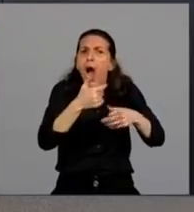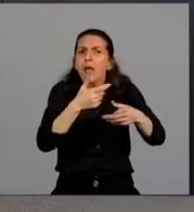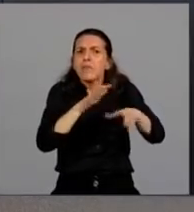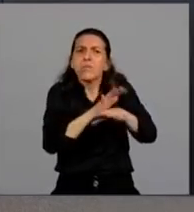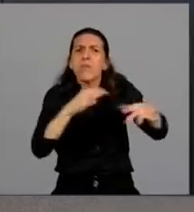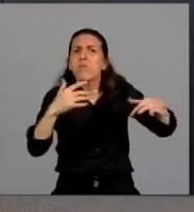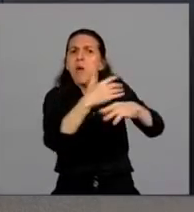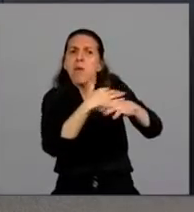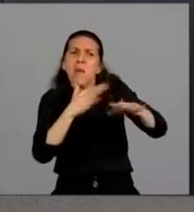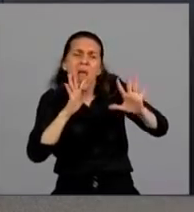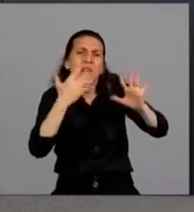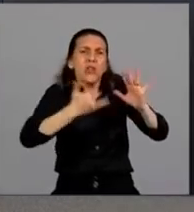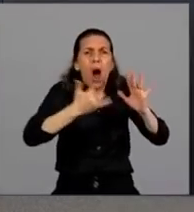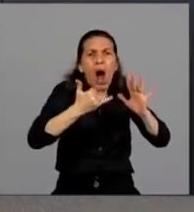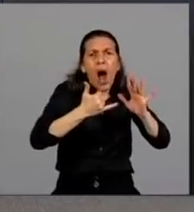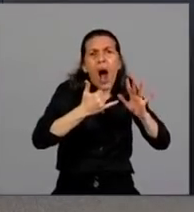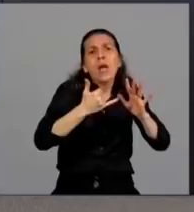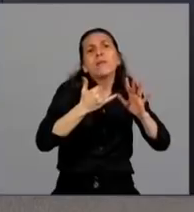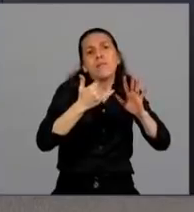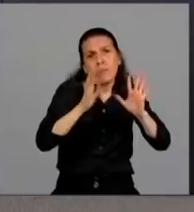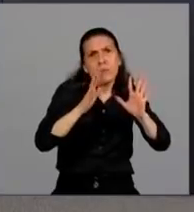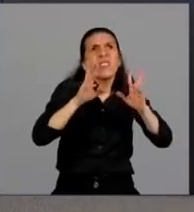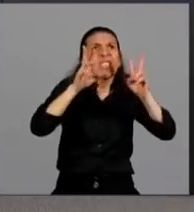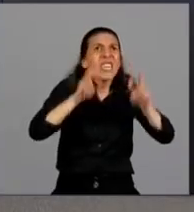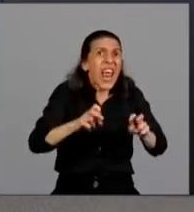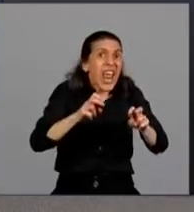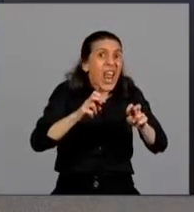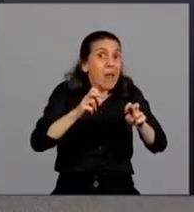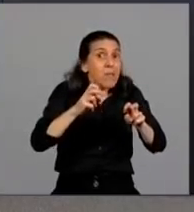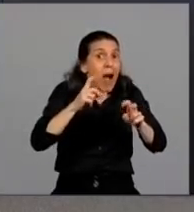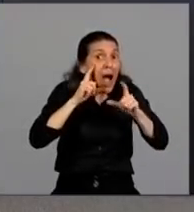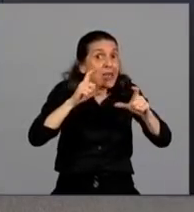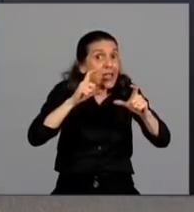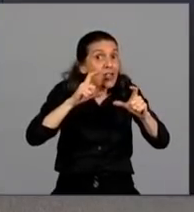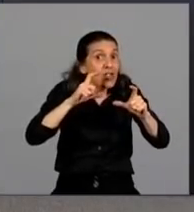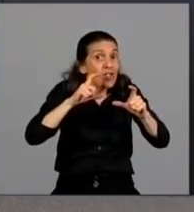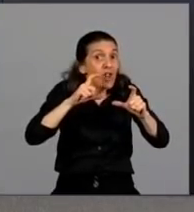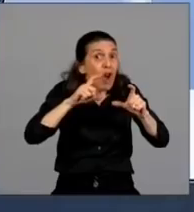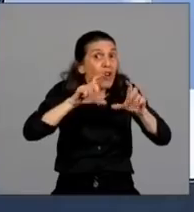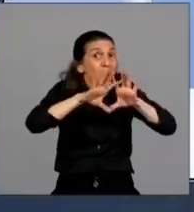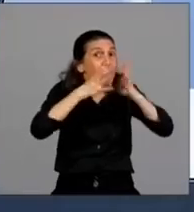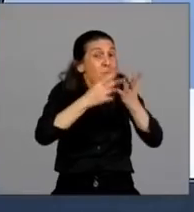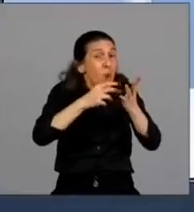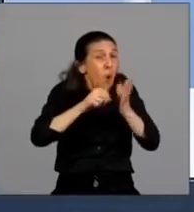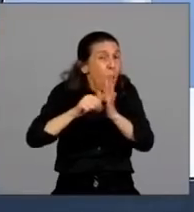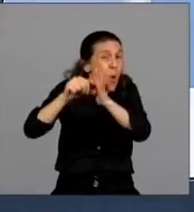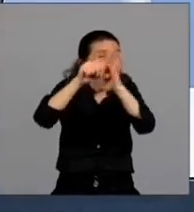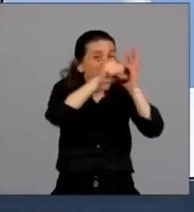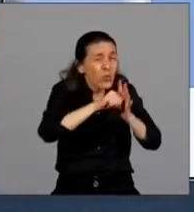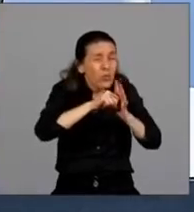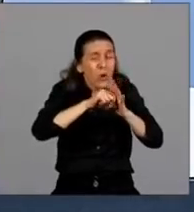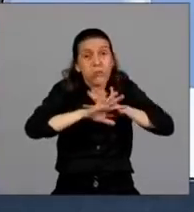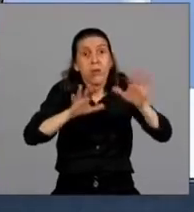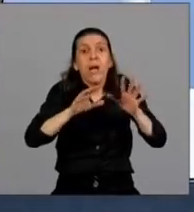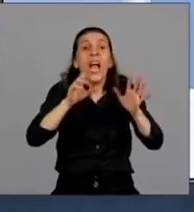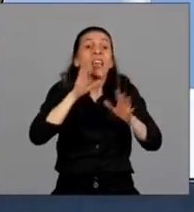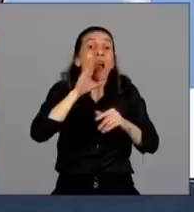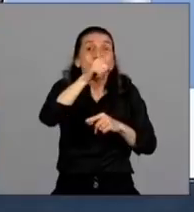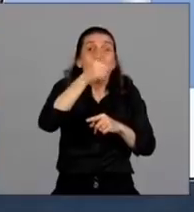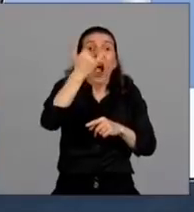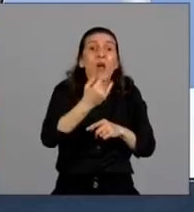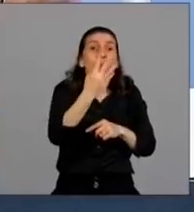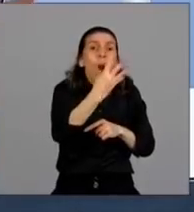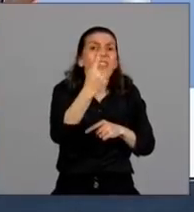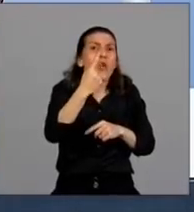todas las circunstancias que implica esta crisis mundial que hay. En Estados Unidos hay 41 millones de desocupados